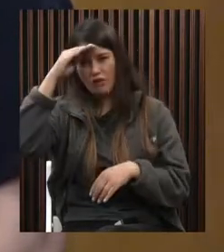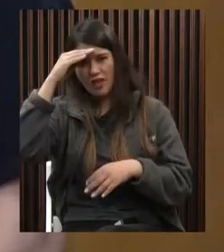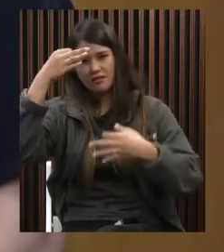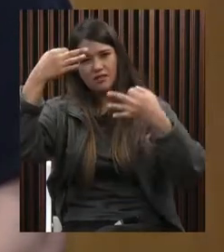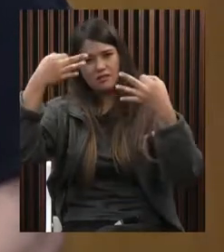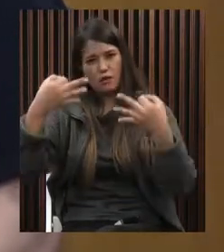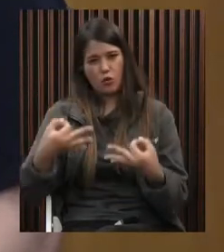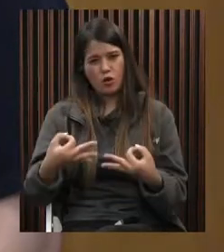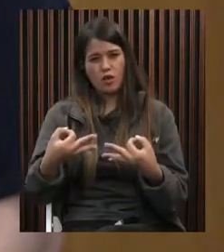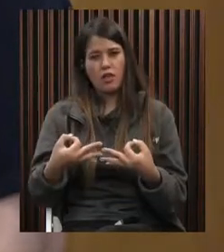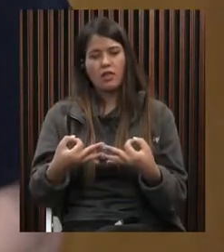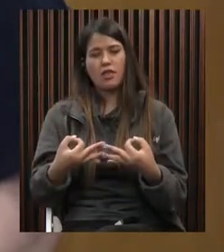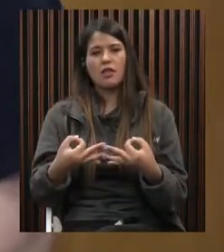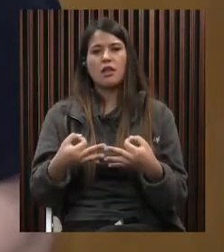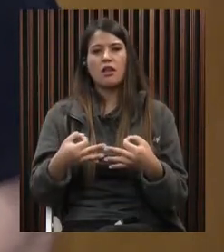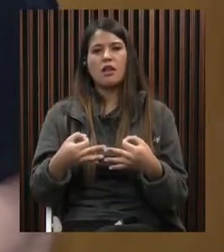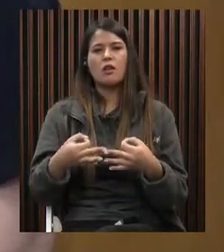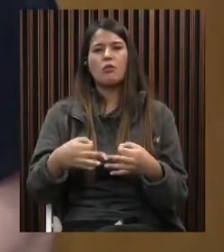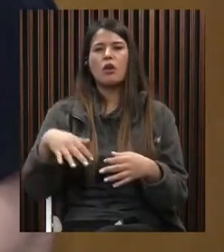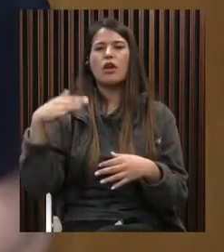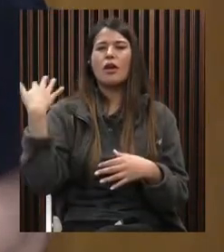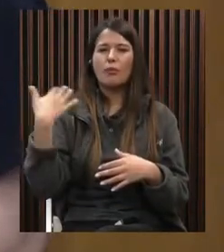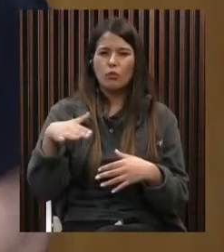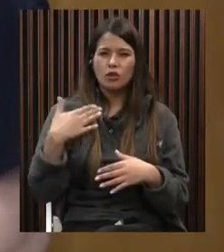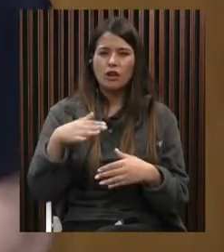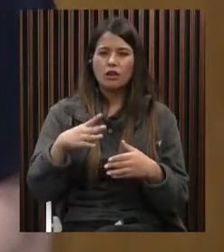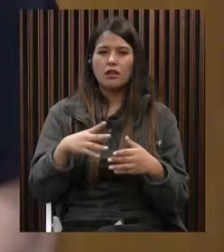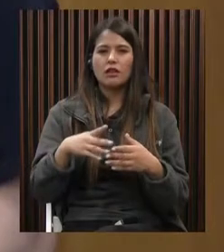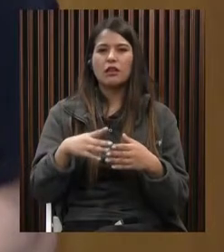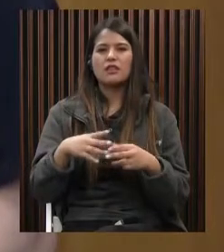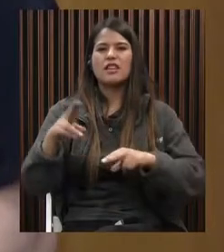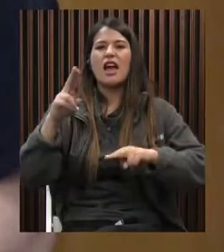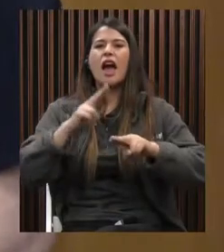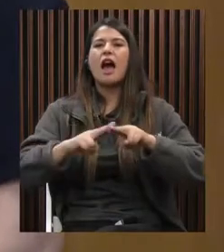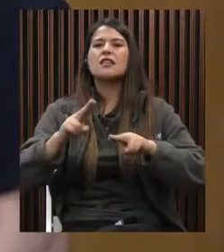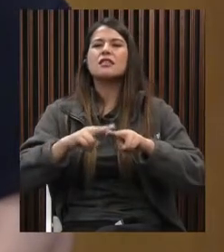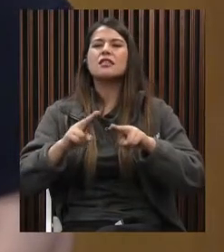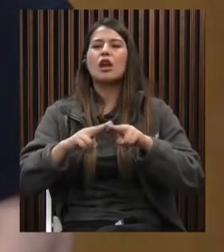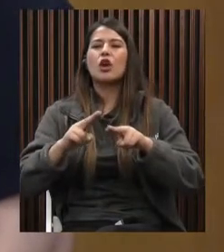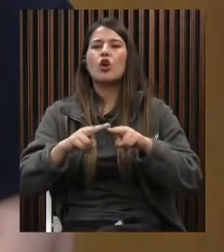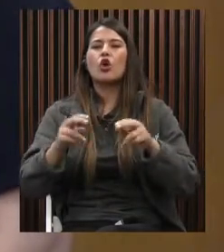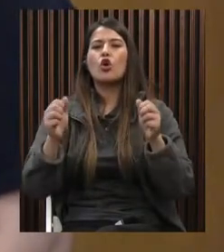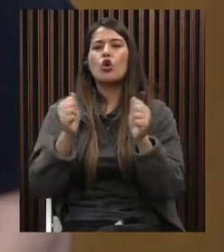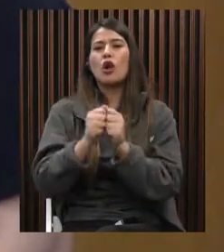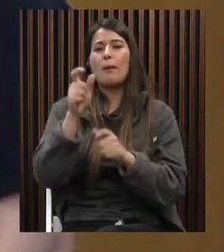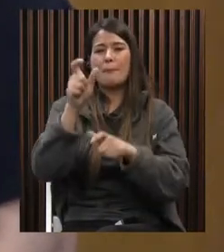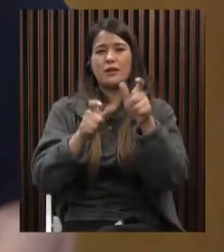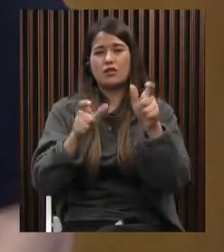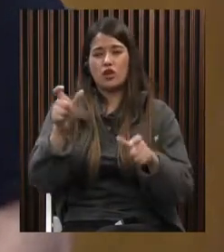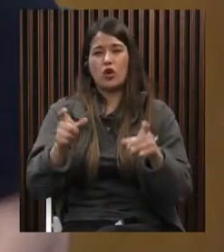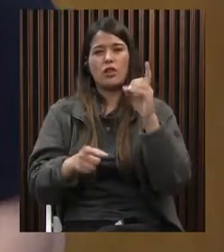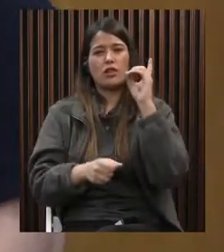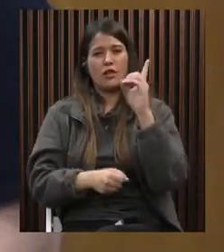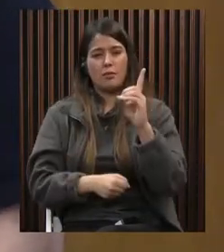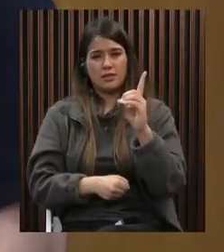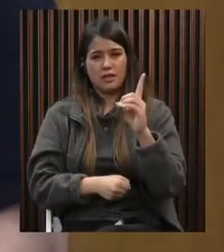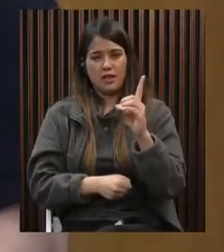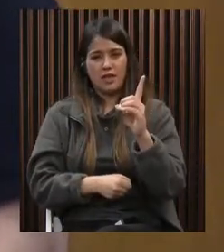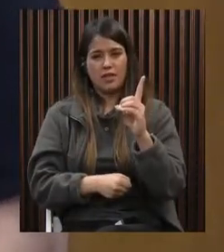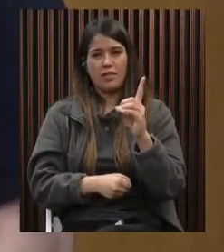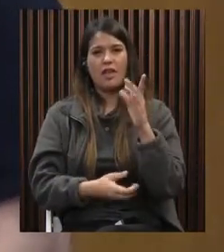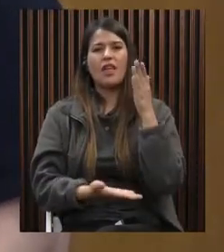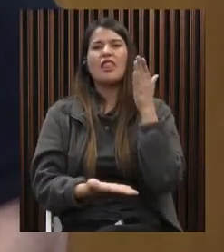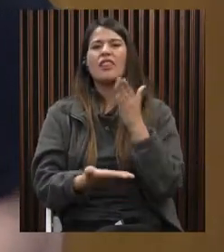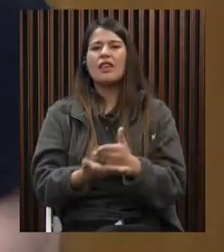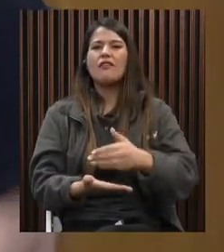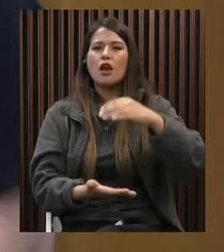las cosas que es importante con poder crear esta seguridad, hacerlo, ¿cierto?, con las personas con discapacidad y las familias con discapacidad, debe haber